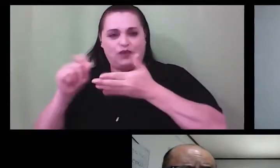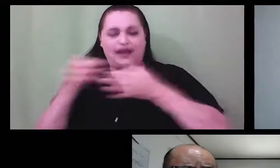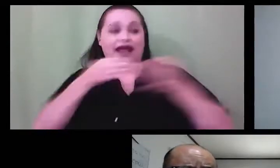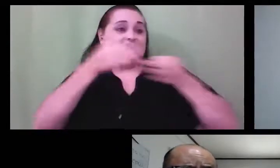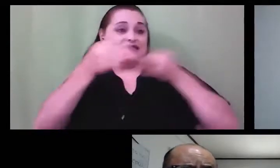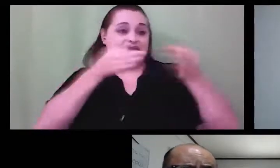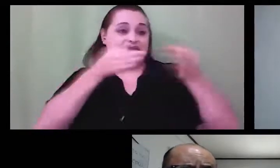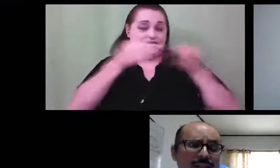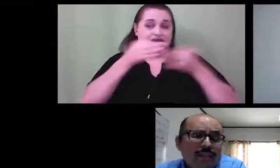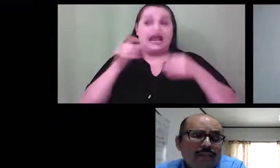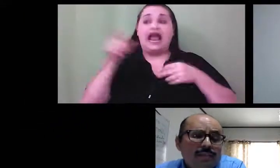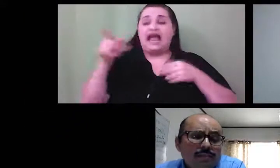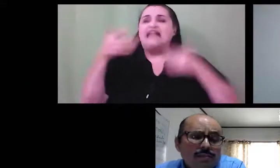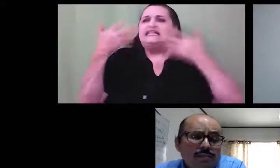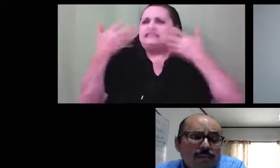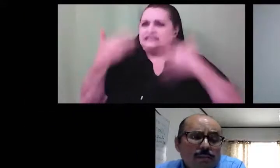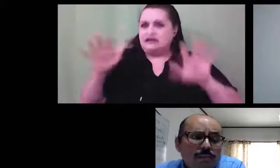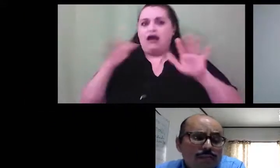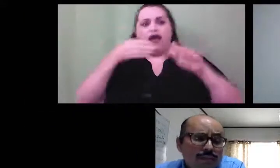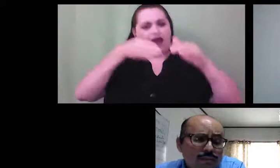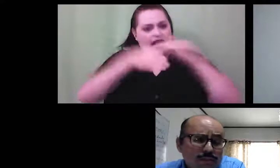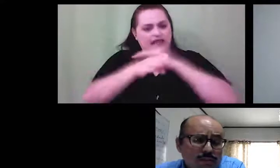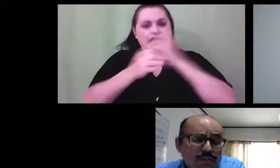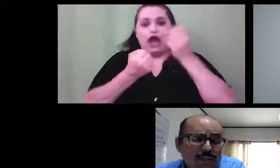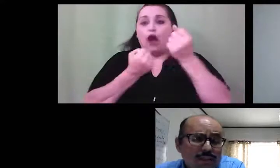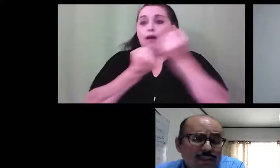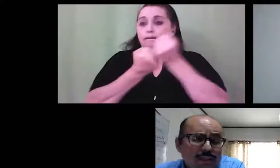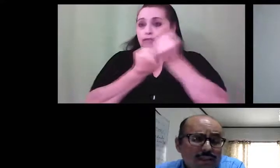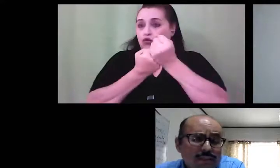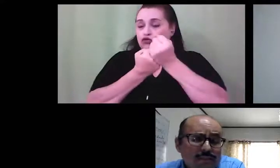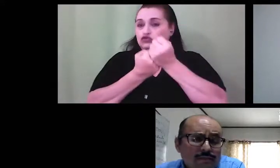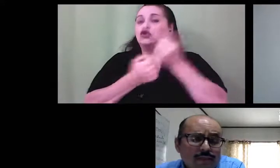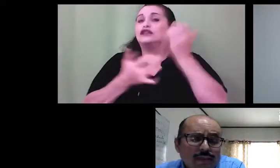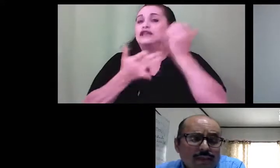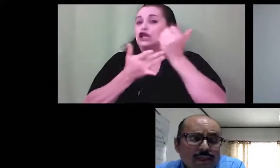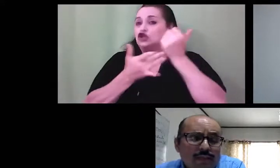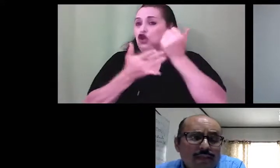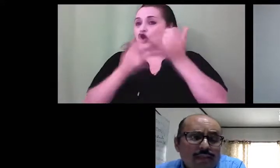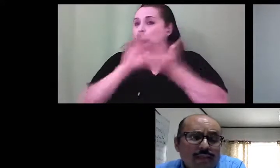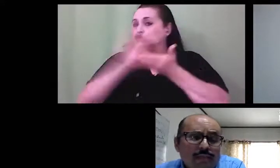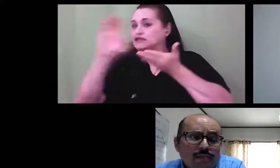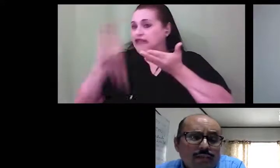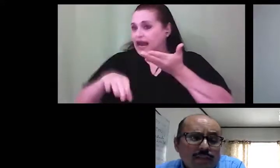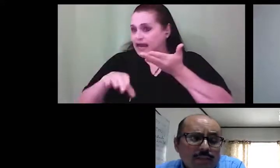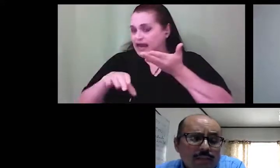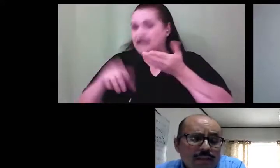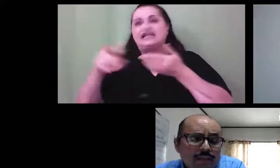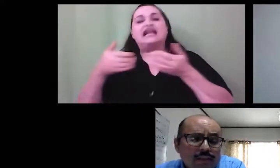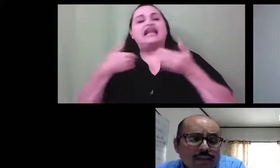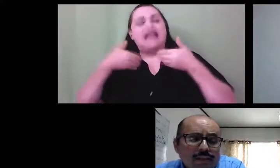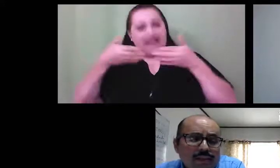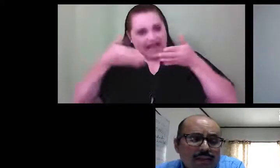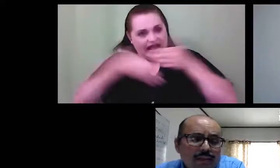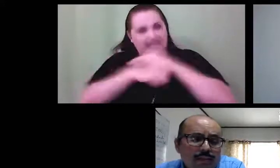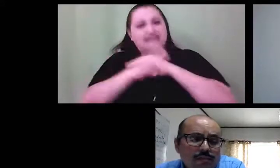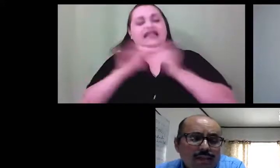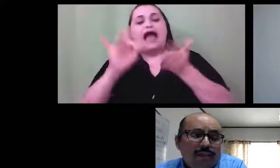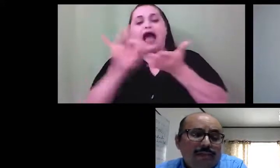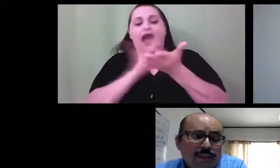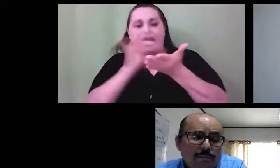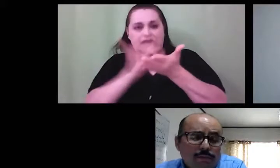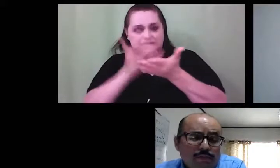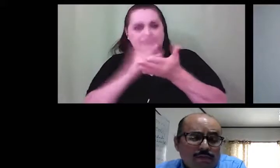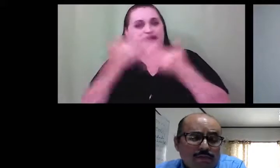explicarles que Carlos ya iba a ingresar con un apoyo tecnológico del Senadec, que iba a ingresar con un iPad, que